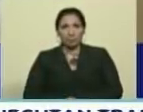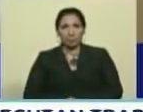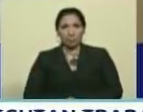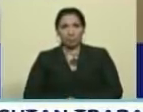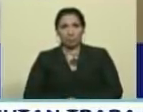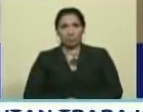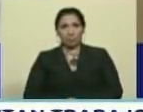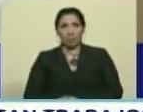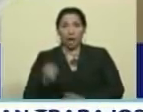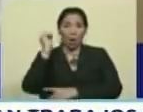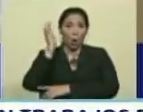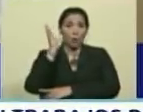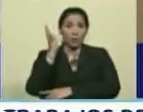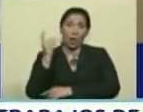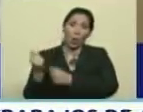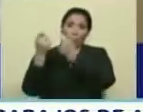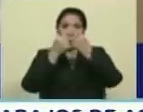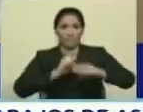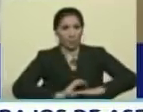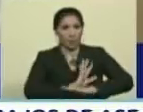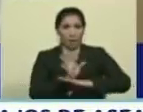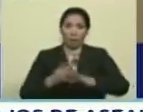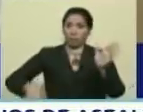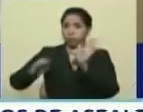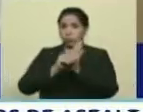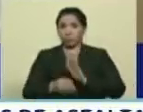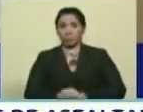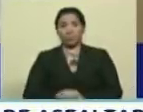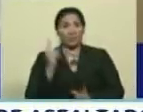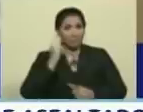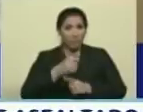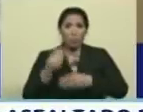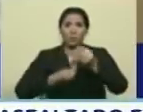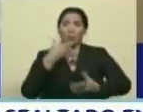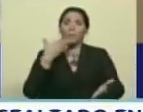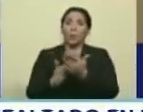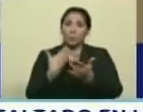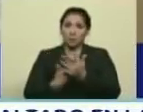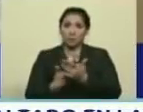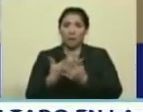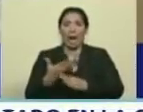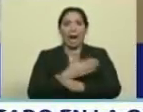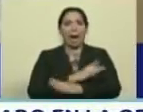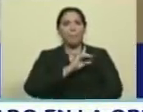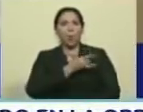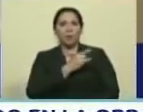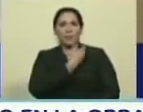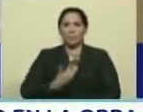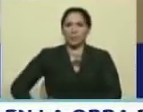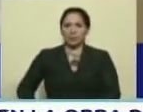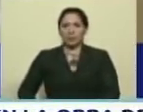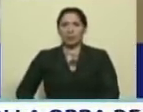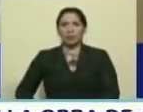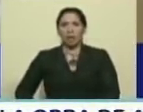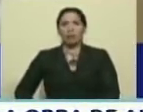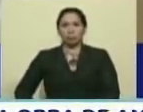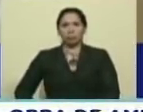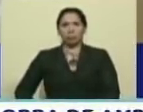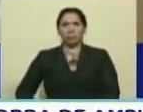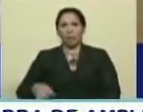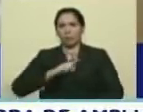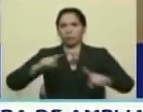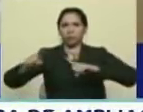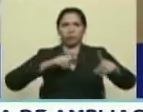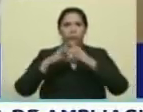El Consejo Económico del ALBA, que hay que retomarlo. Se está proponiendo que Bolivia presida, dirija, tome